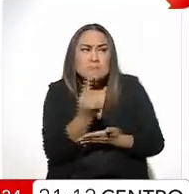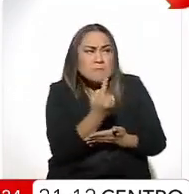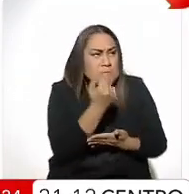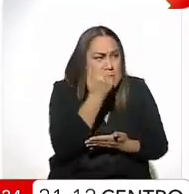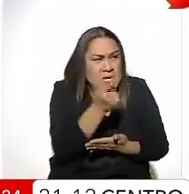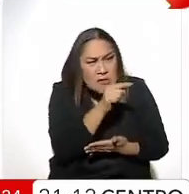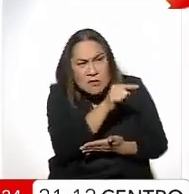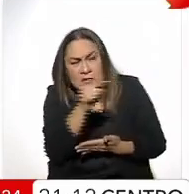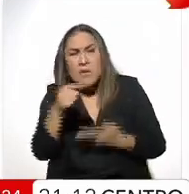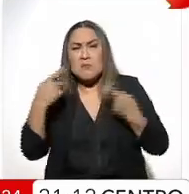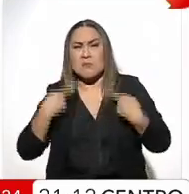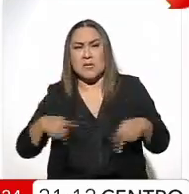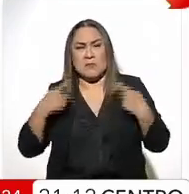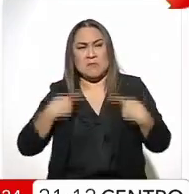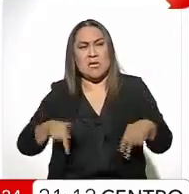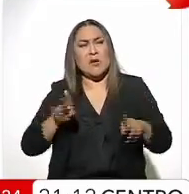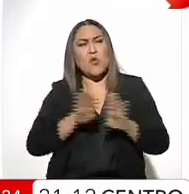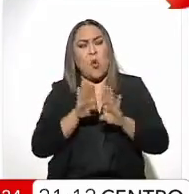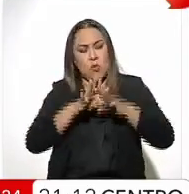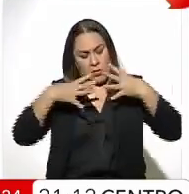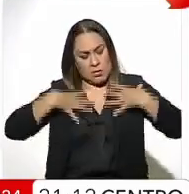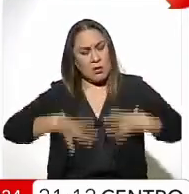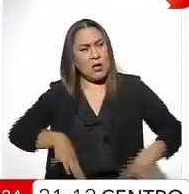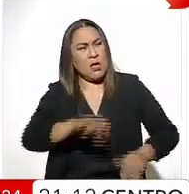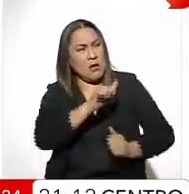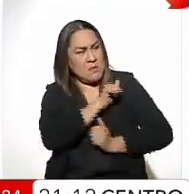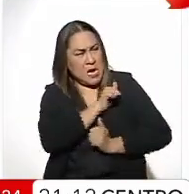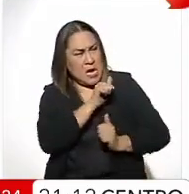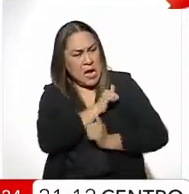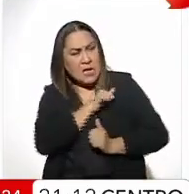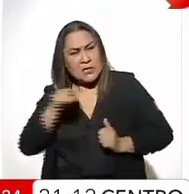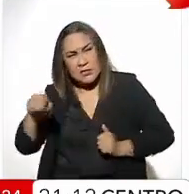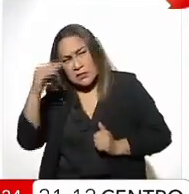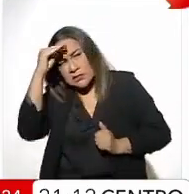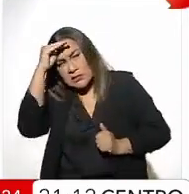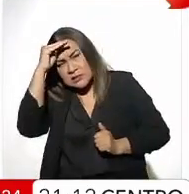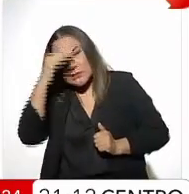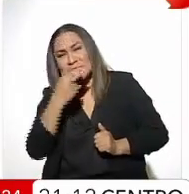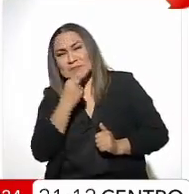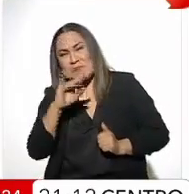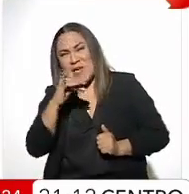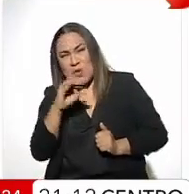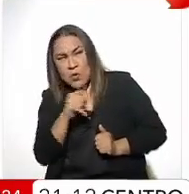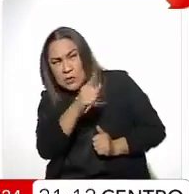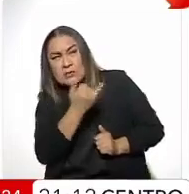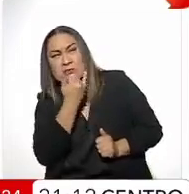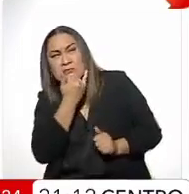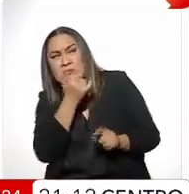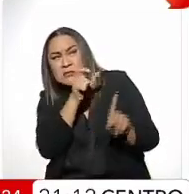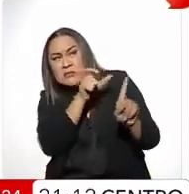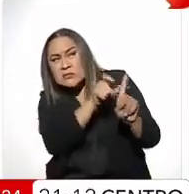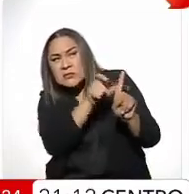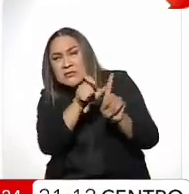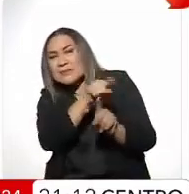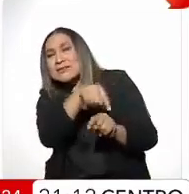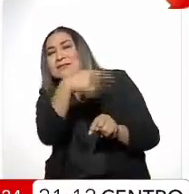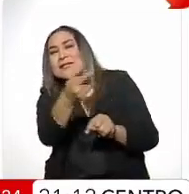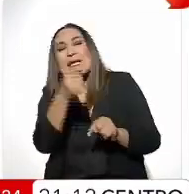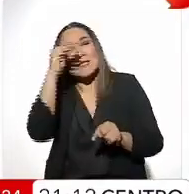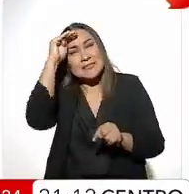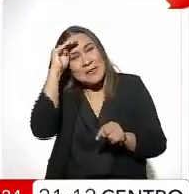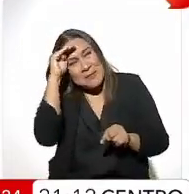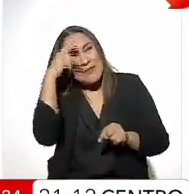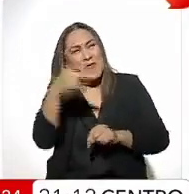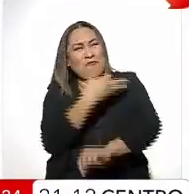uniformados, tipo militar, y piensa que son escolta de los Chapitos. Los